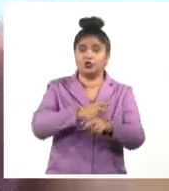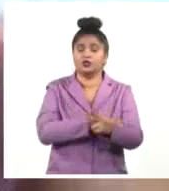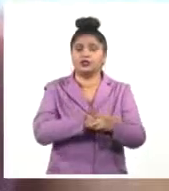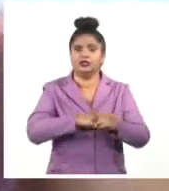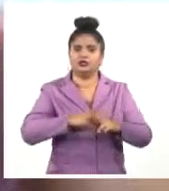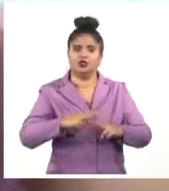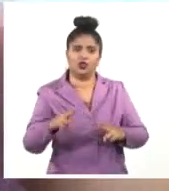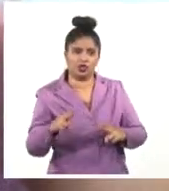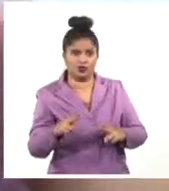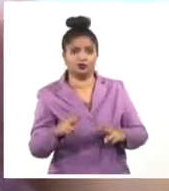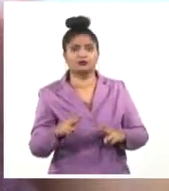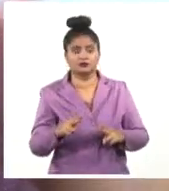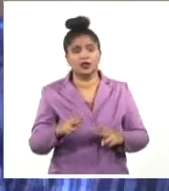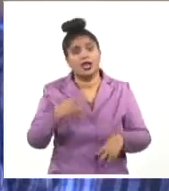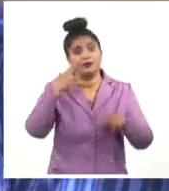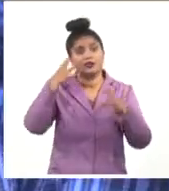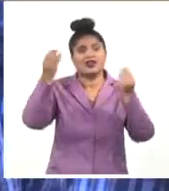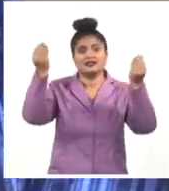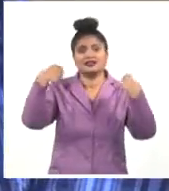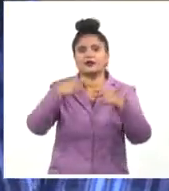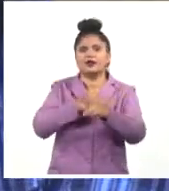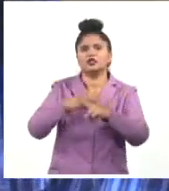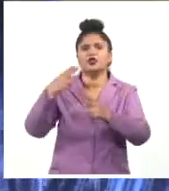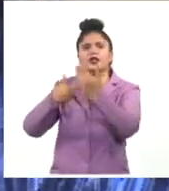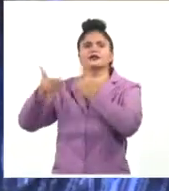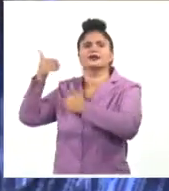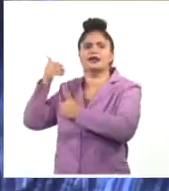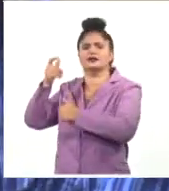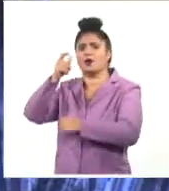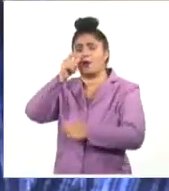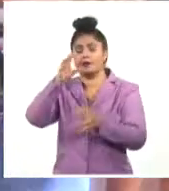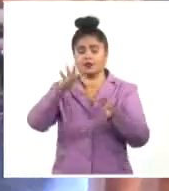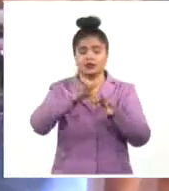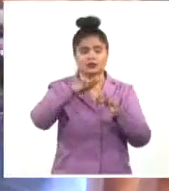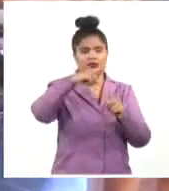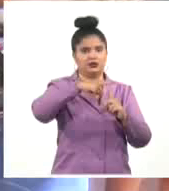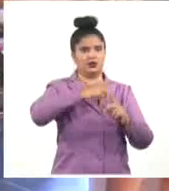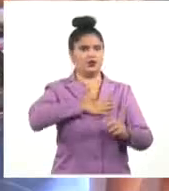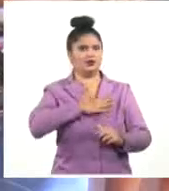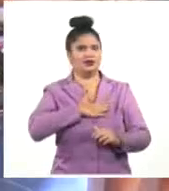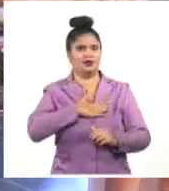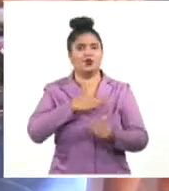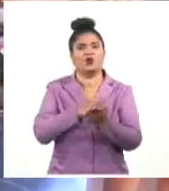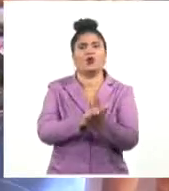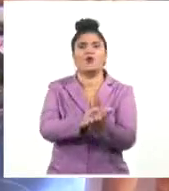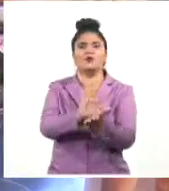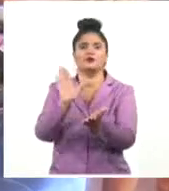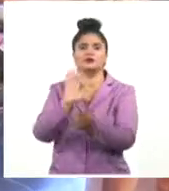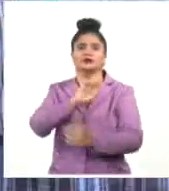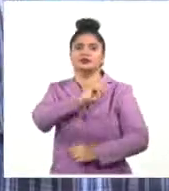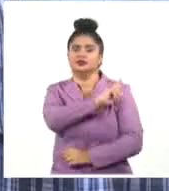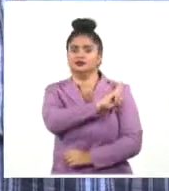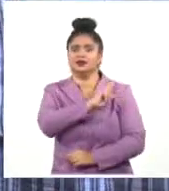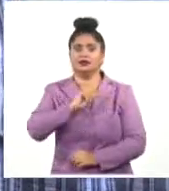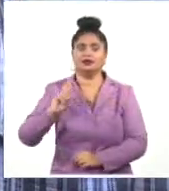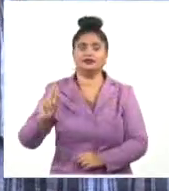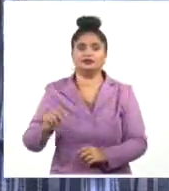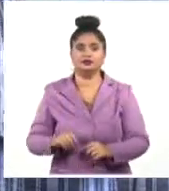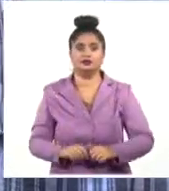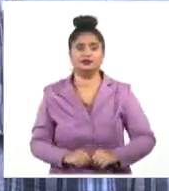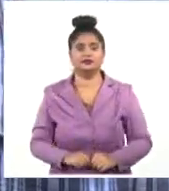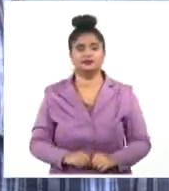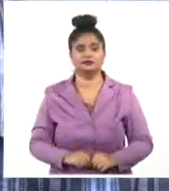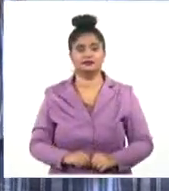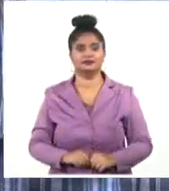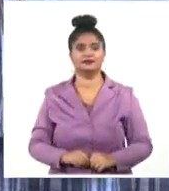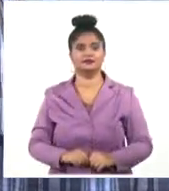no escapa a la vista de este guantanamero que se siente comprometido con su legado y con la historia de la patria. La historia es un